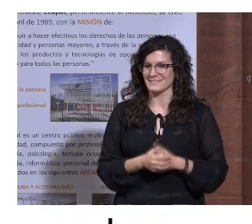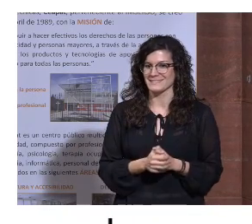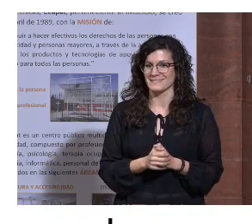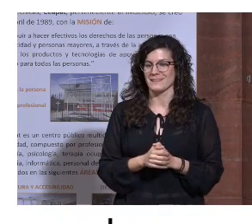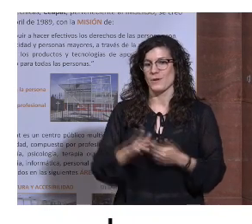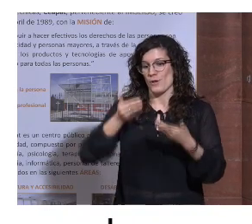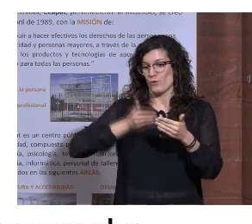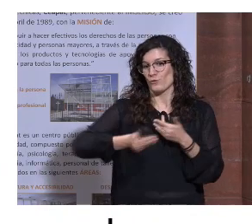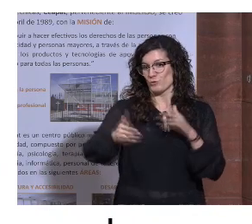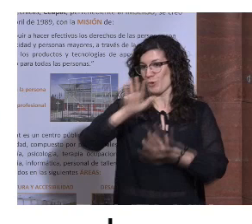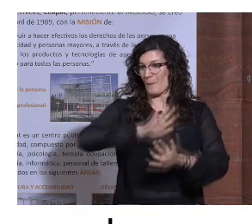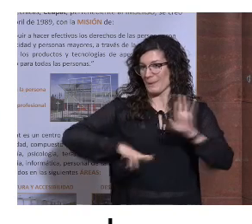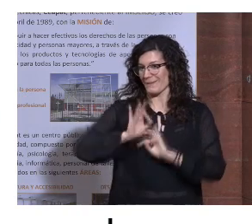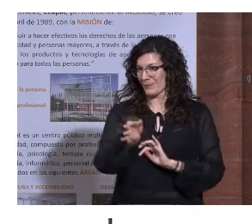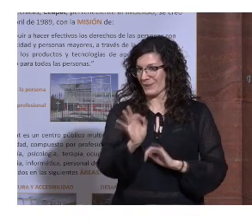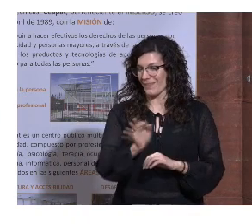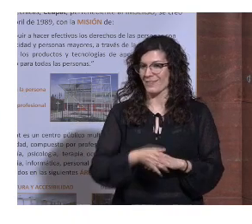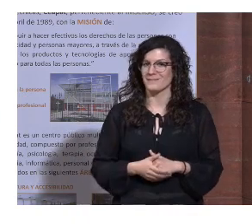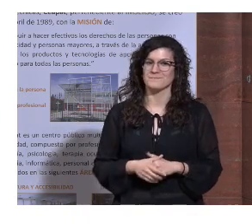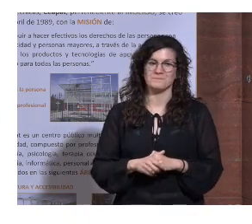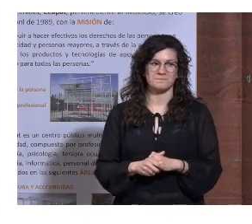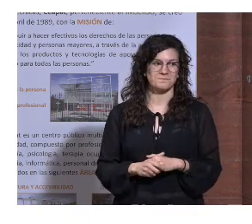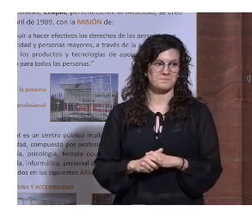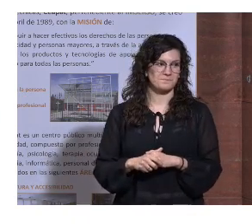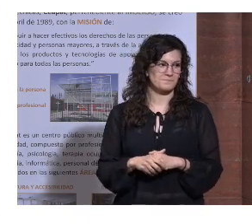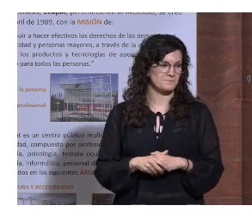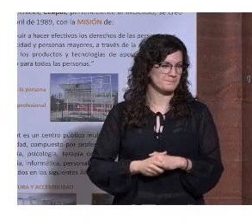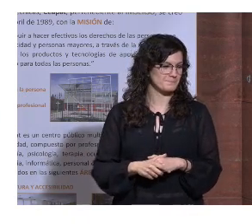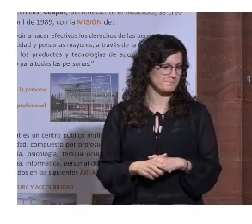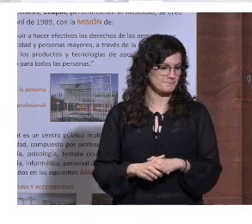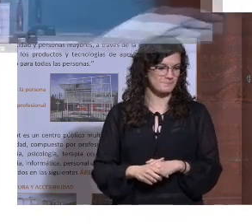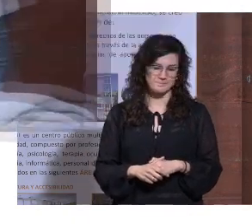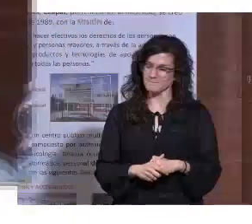complicado, ¿eh? Este futuro, no sé si luego de haber ido no vais a decir. Sí.